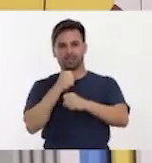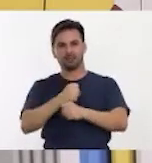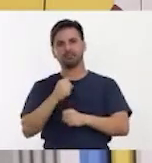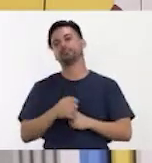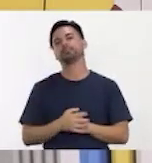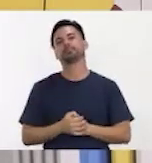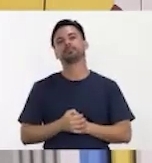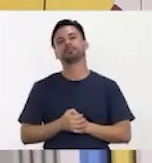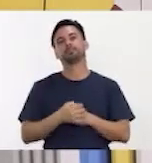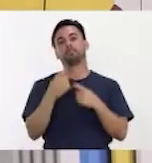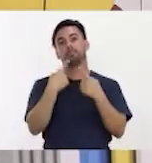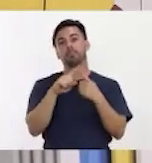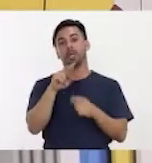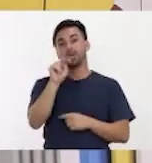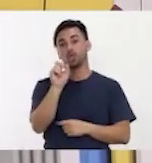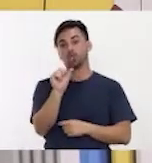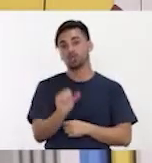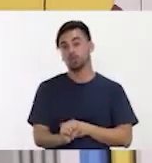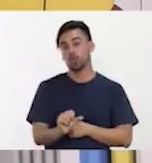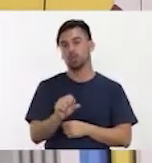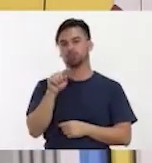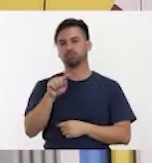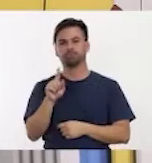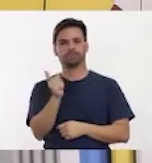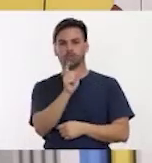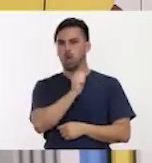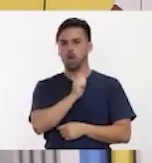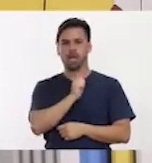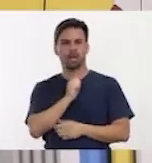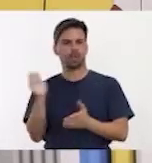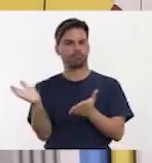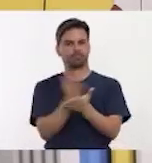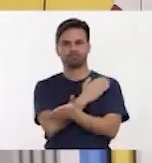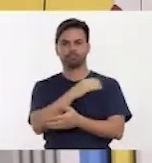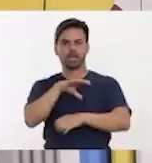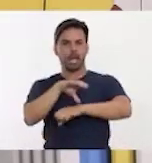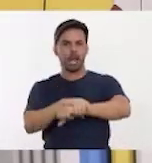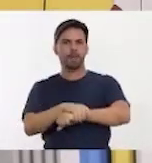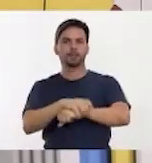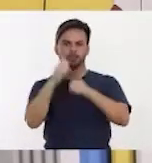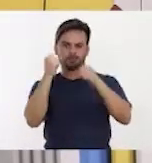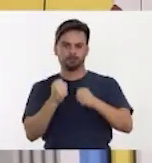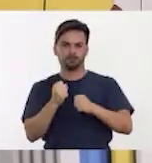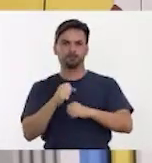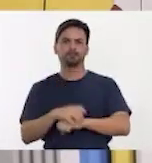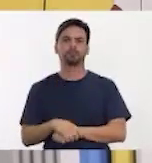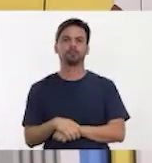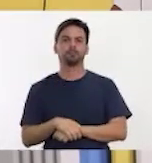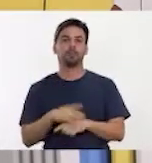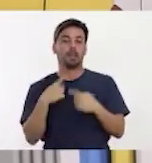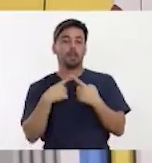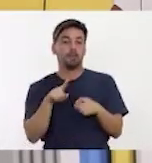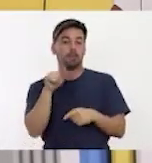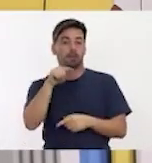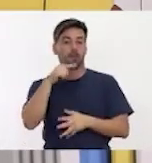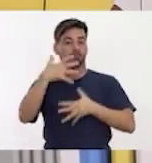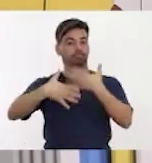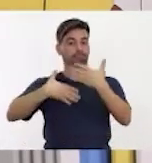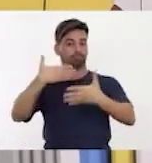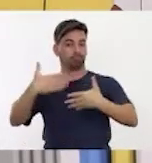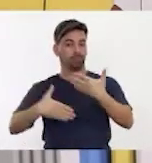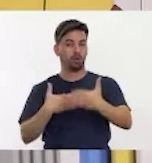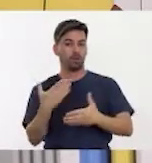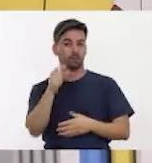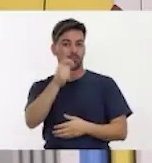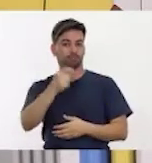esclavo. El sur se resistía a abolir la esclavitud y esto